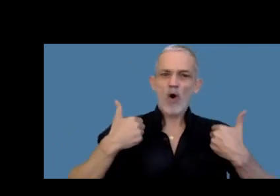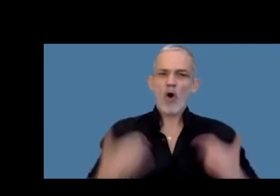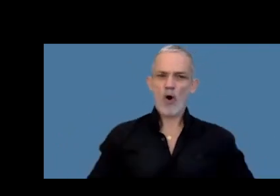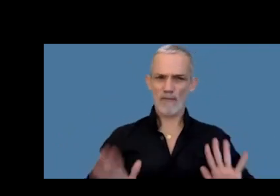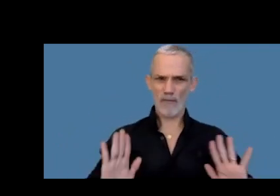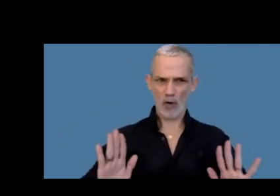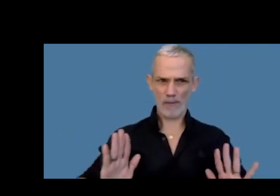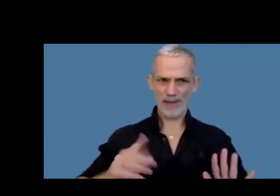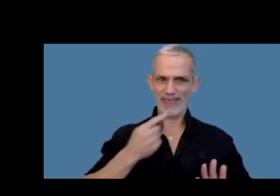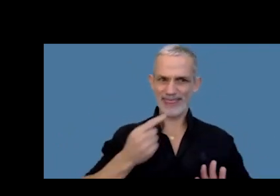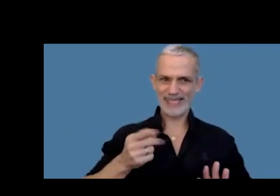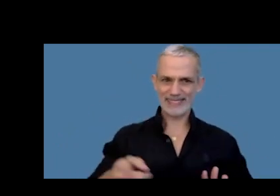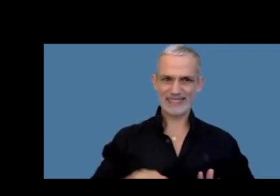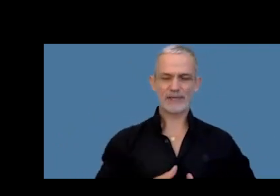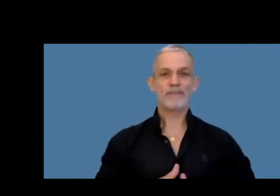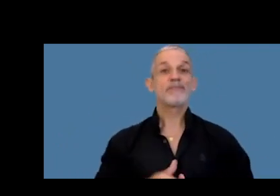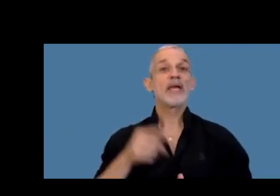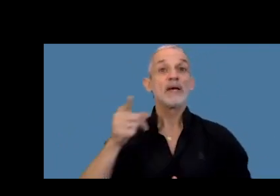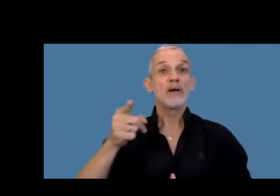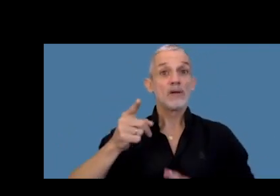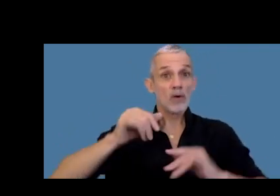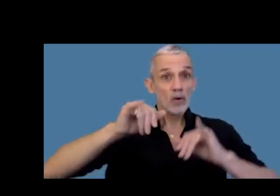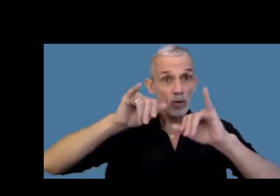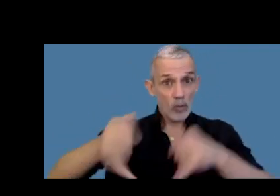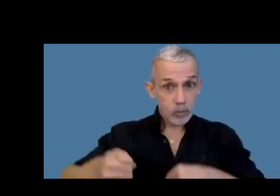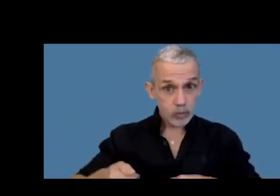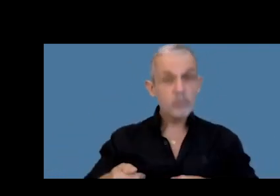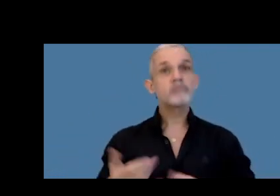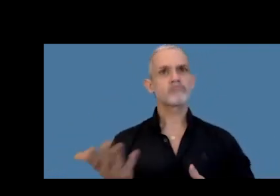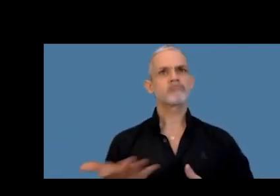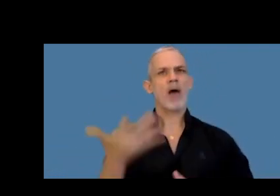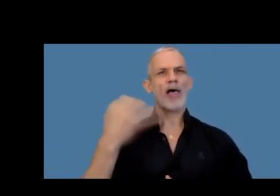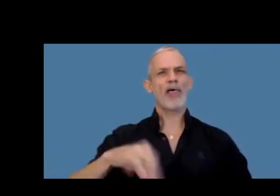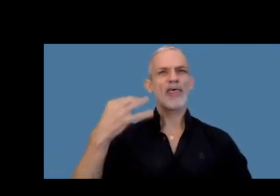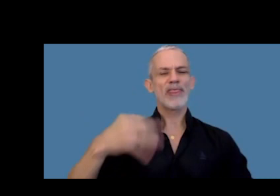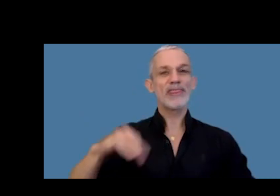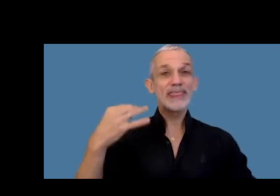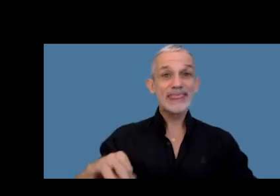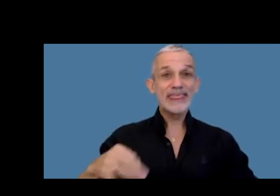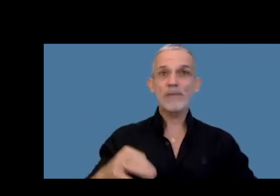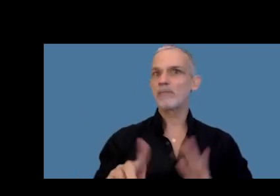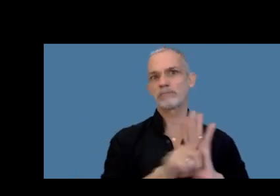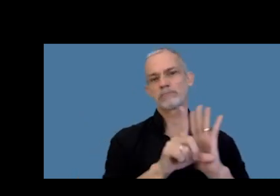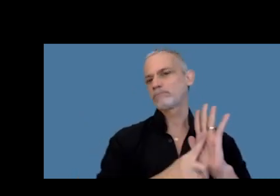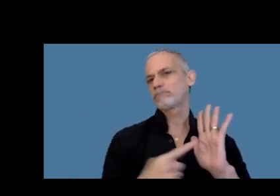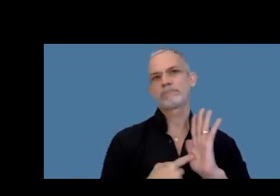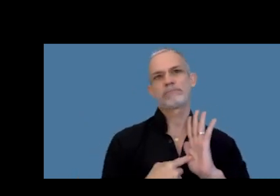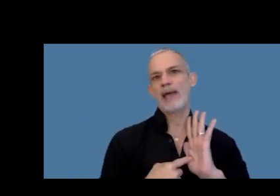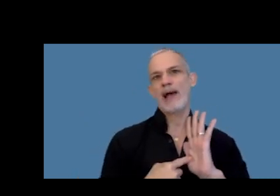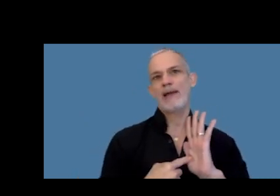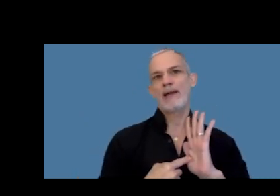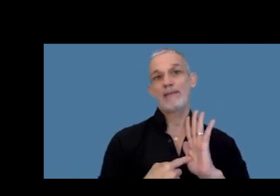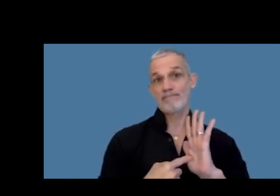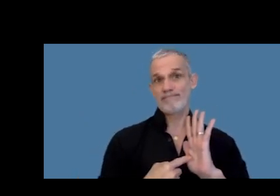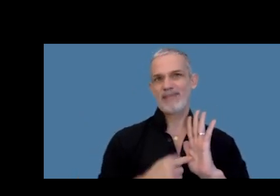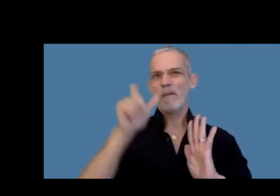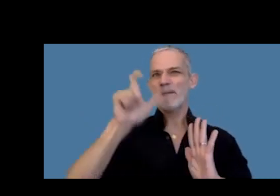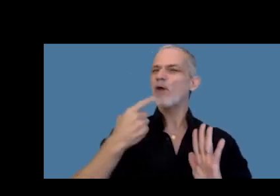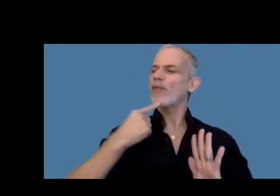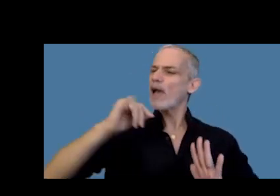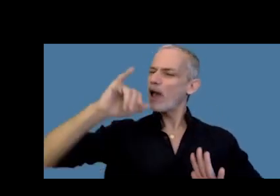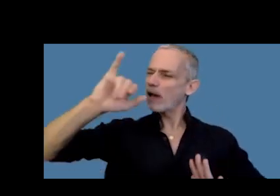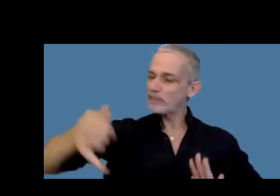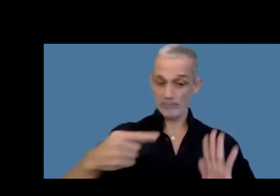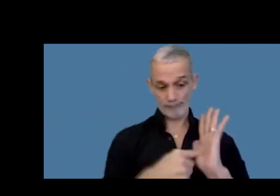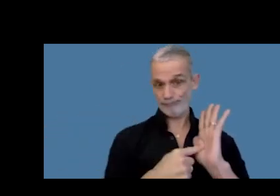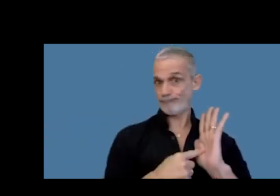Y ese consentimiento tiene efectos jurídicos de emplazamiento